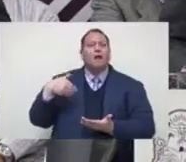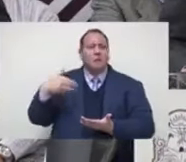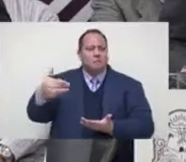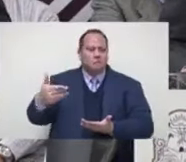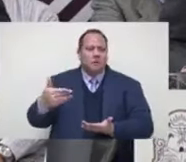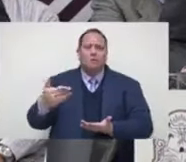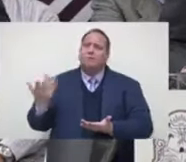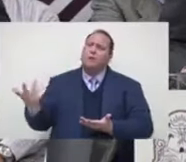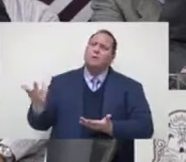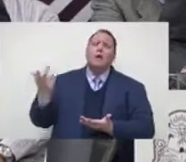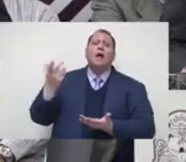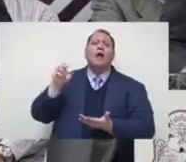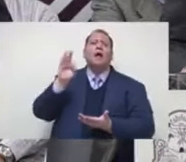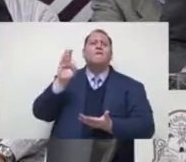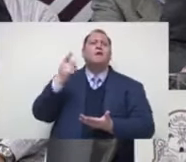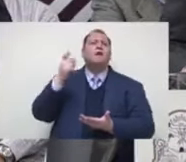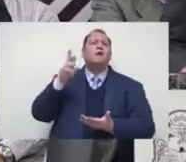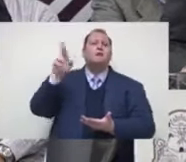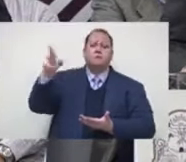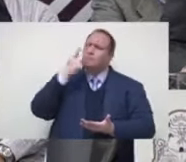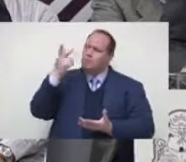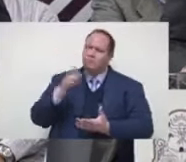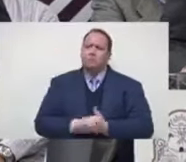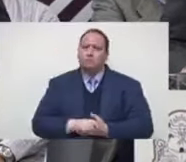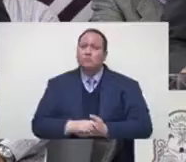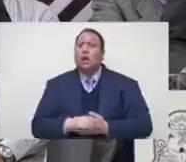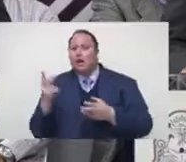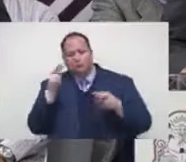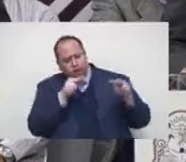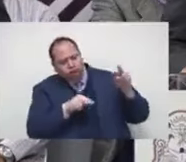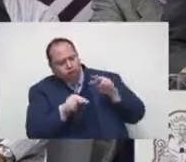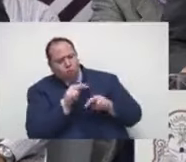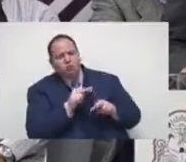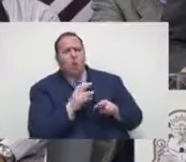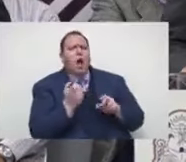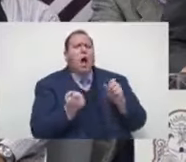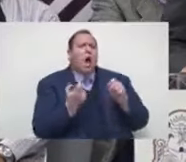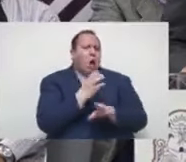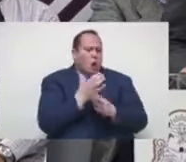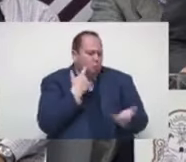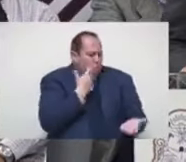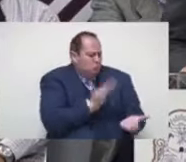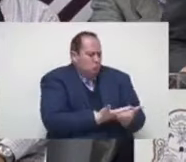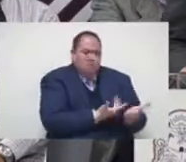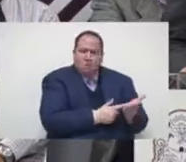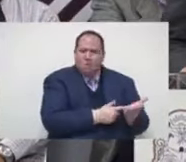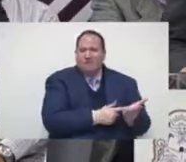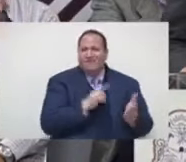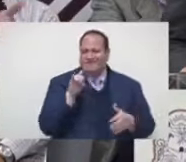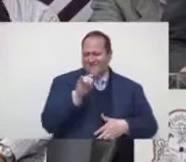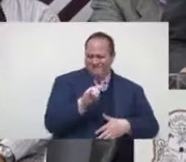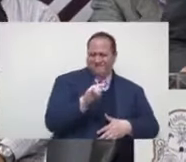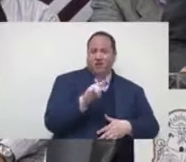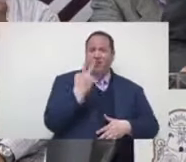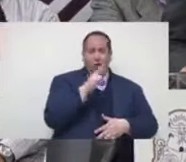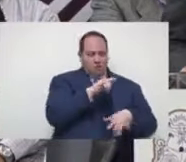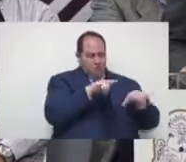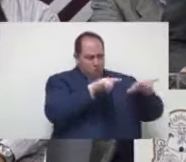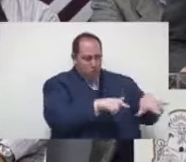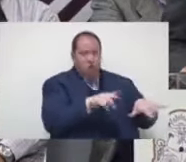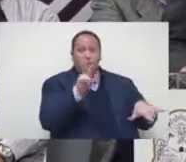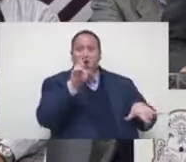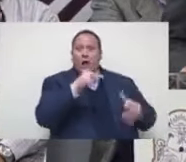la consulta de la Fiscalía de la República, ¿sí? Y obviamente vean cosas muy evidentes, ¿no? El caso de las avionetas, dos avionetas, más de